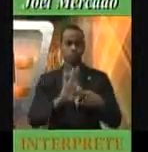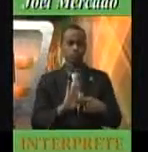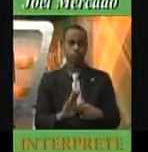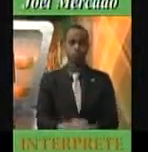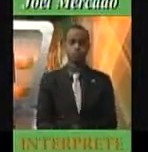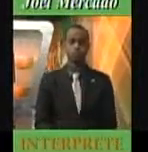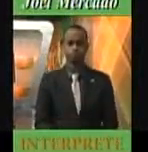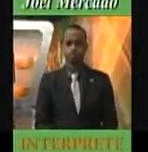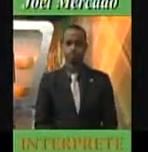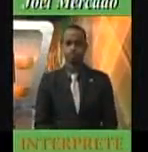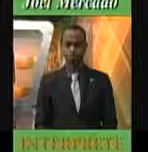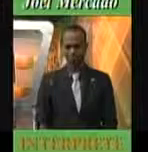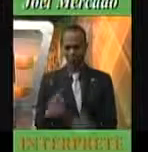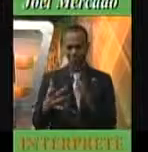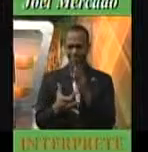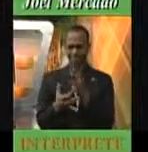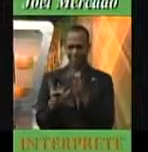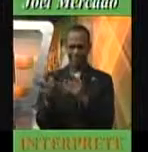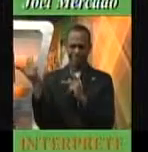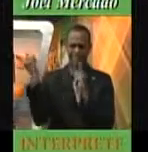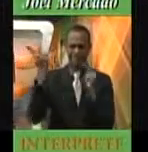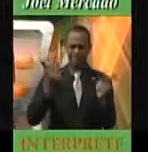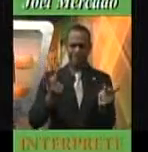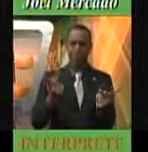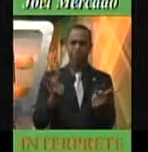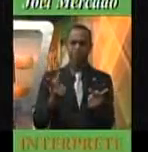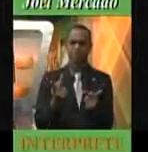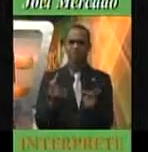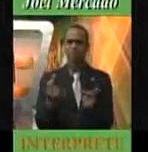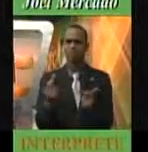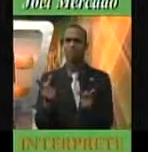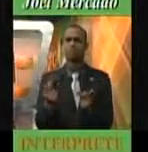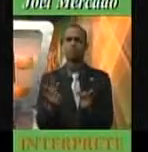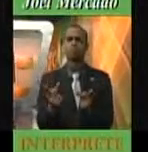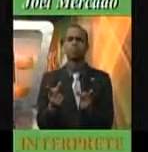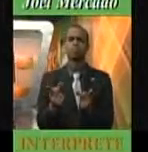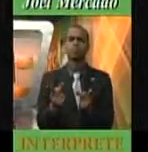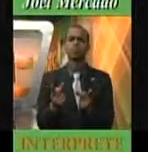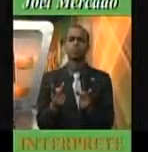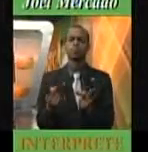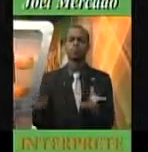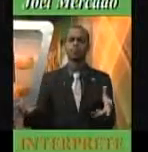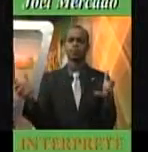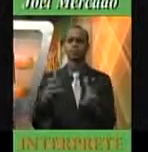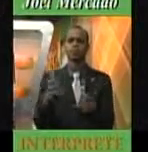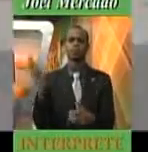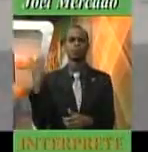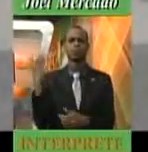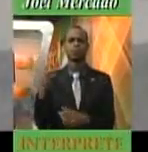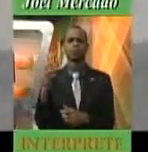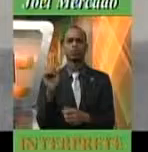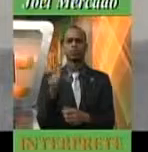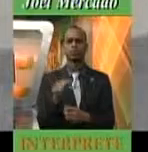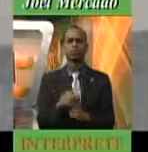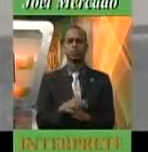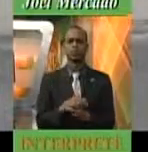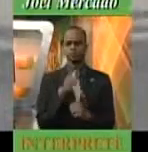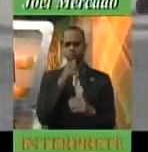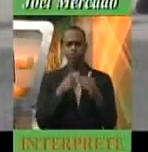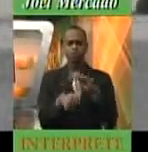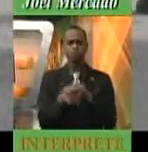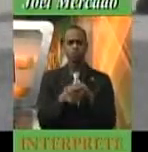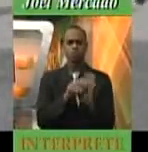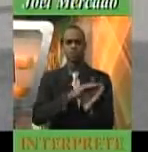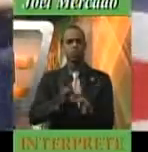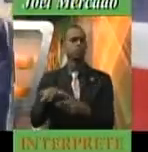no recuerdo qué técnico que nos visitó, Antonella, el que se reunió con nosotros, preguntaba, ¿pero por qué Saliendo del